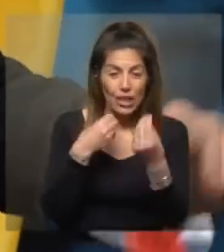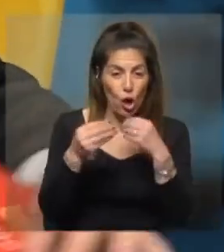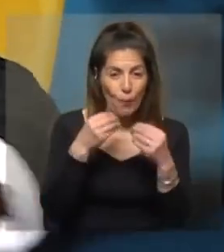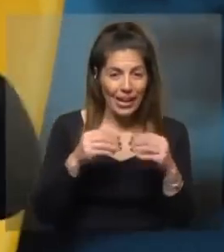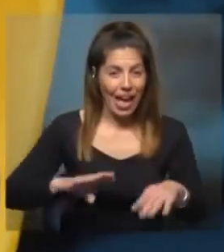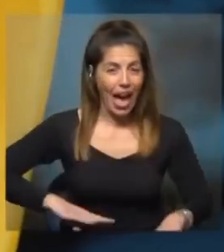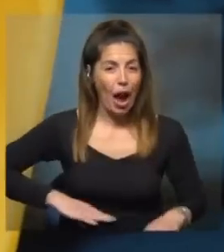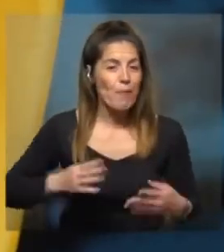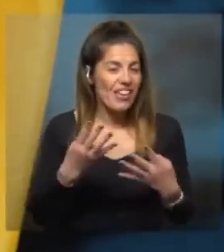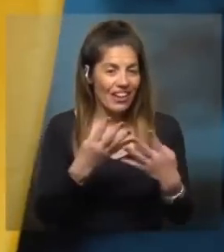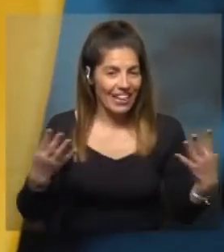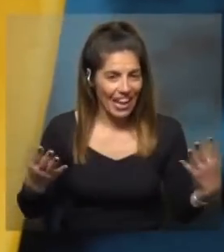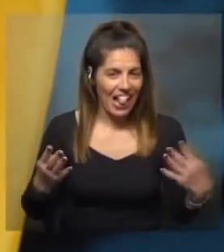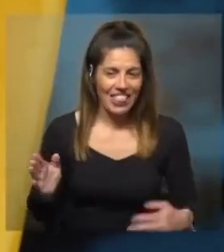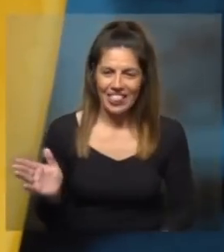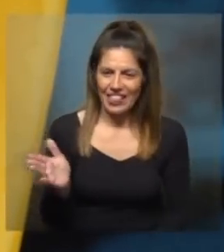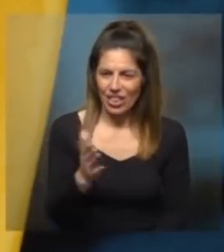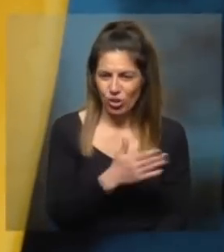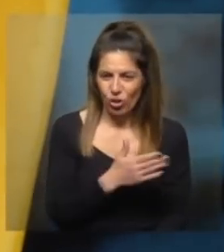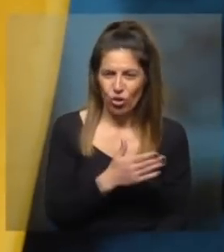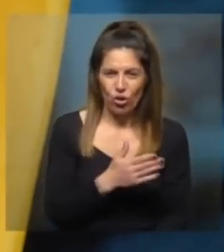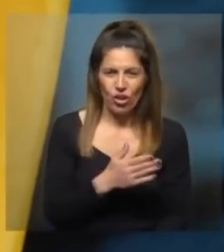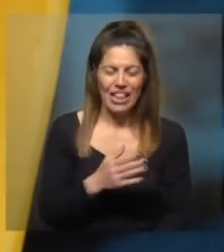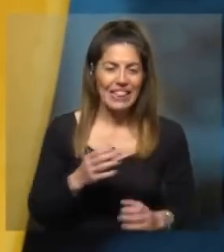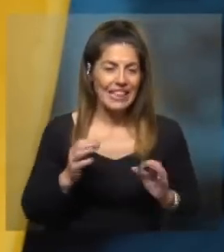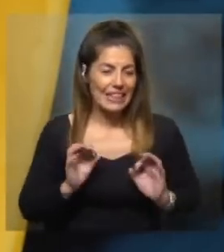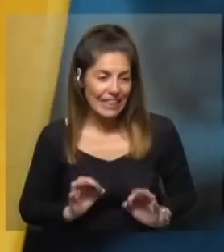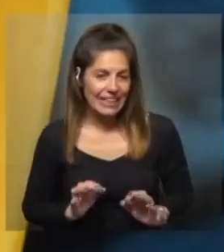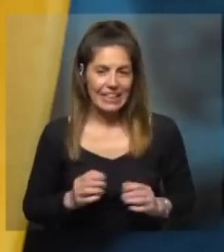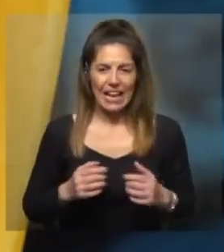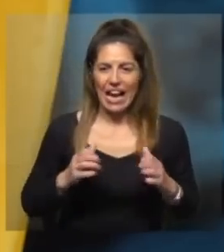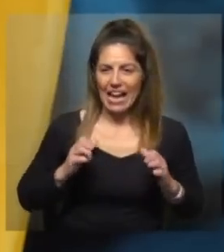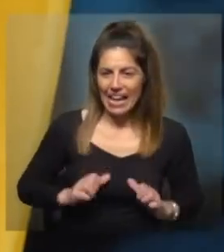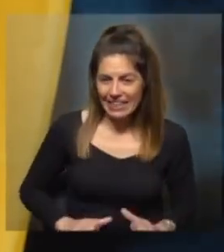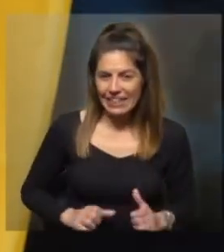general hambre de todo de estética ética